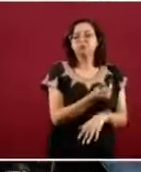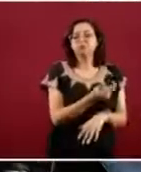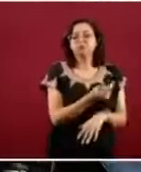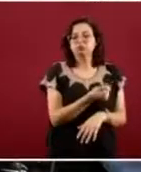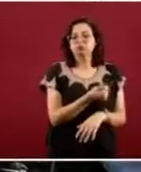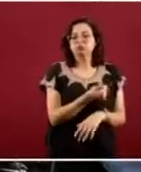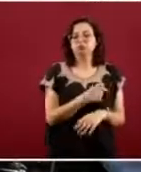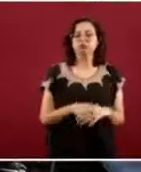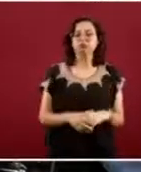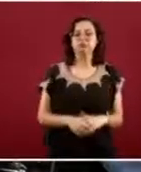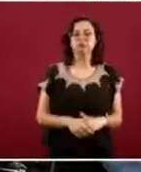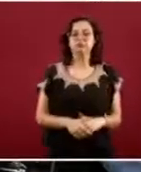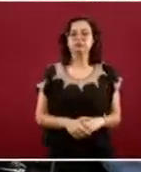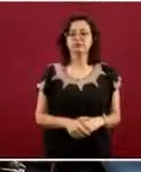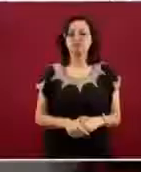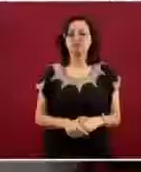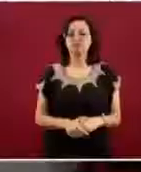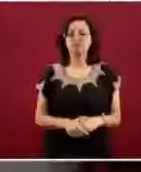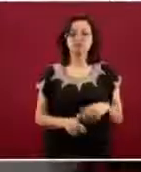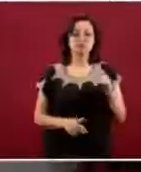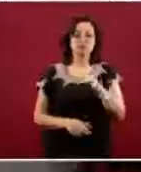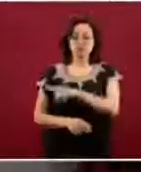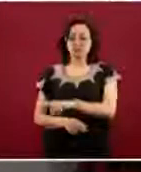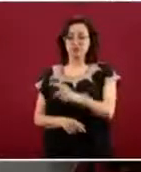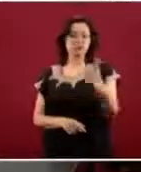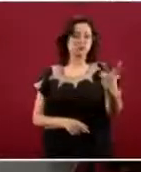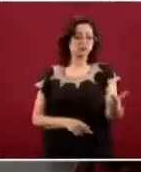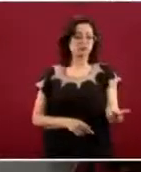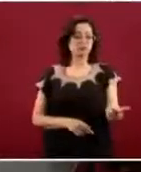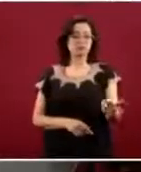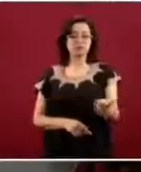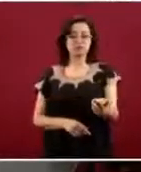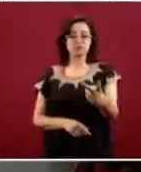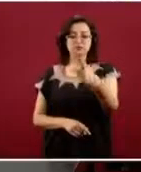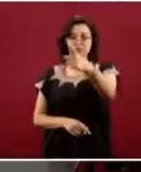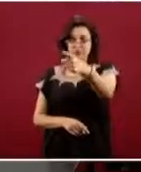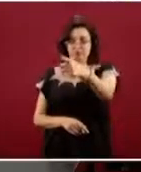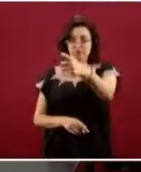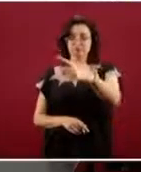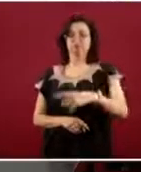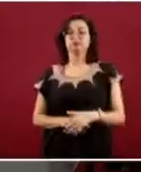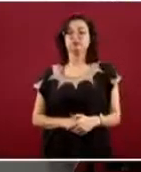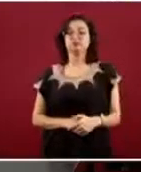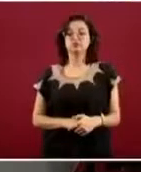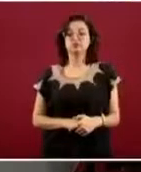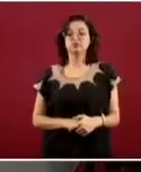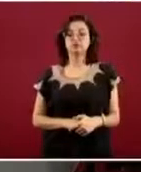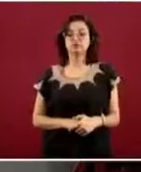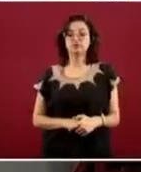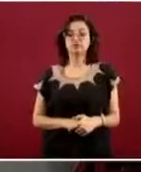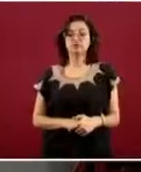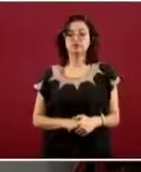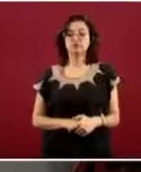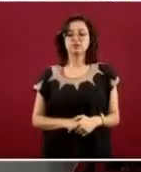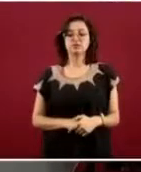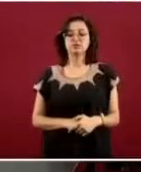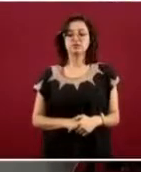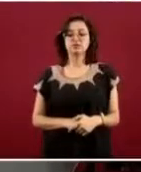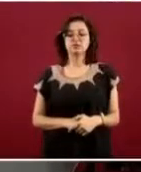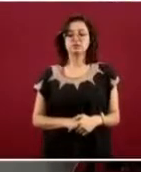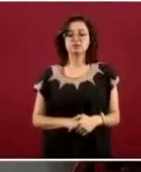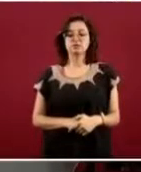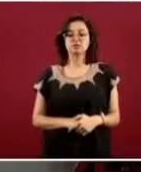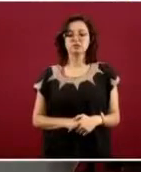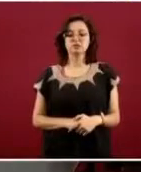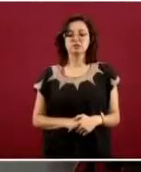iniciaron la epidemia. Ustedes dos, y le faltan los de atrás, por favor. Buenas tardes. Sí, Buenas ustedes. tardes. Nos quedan